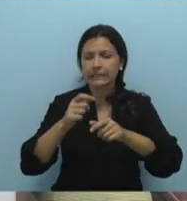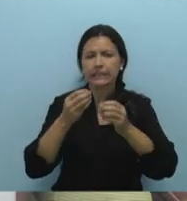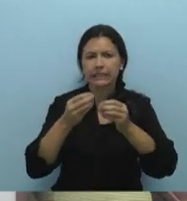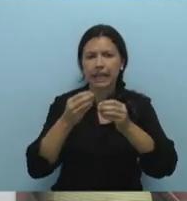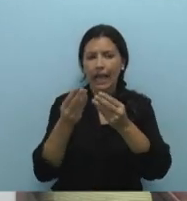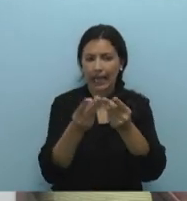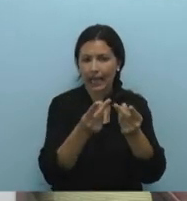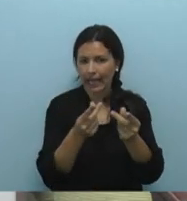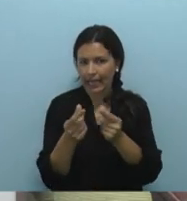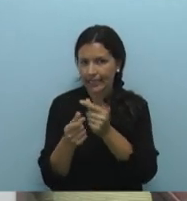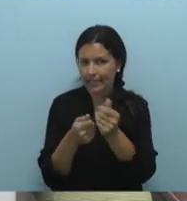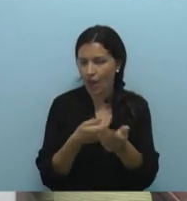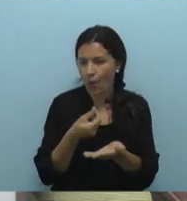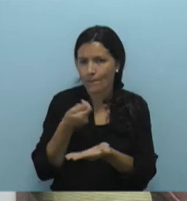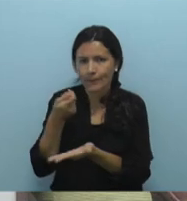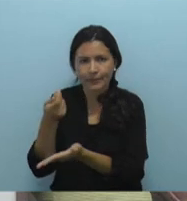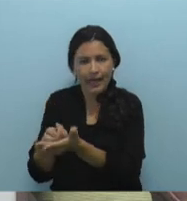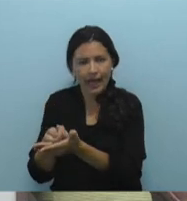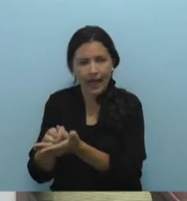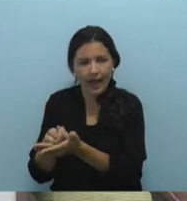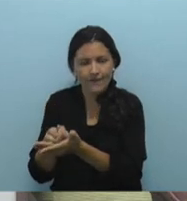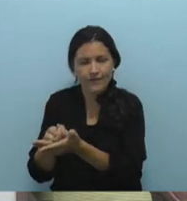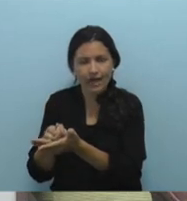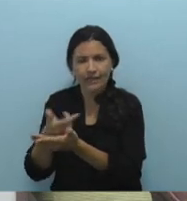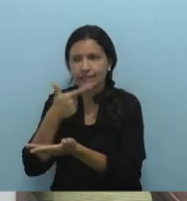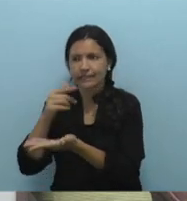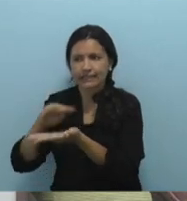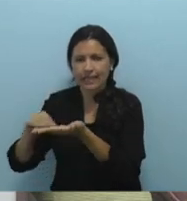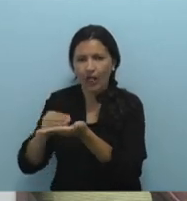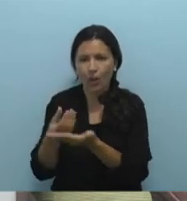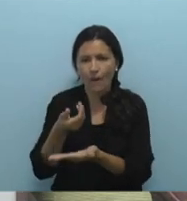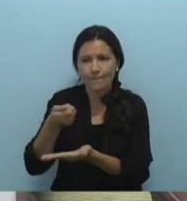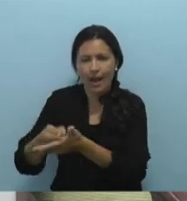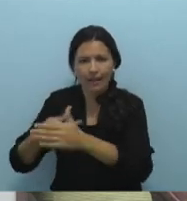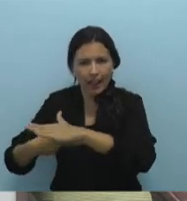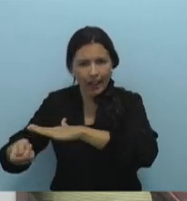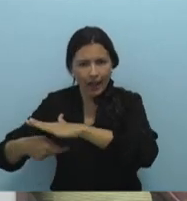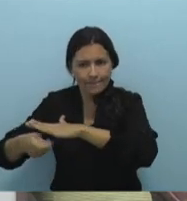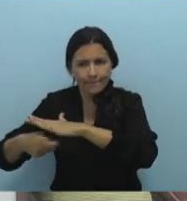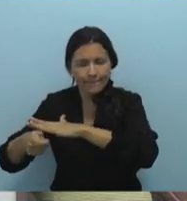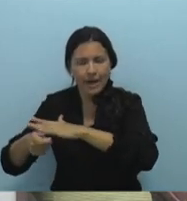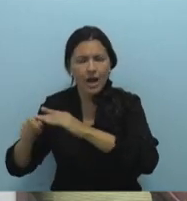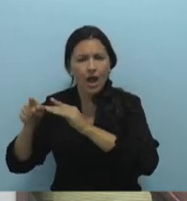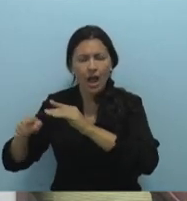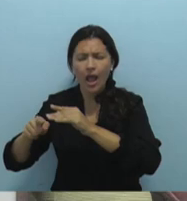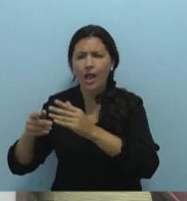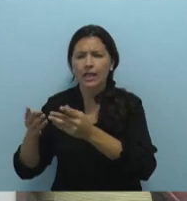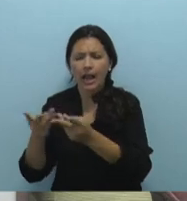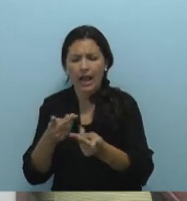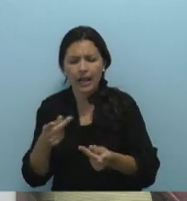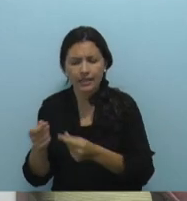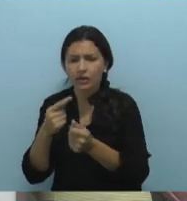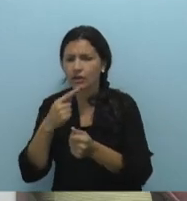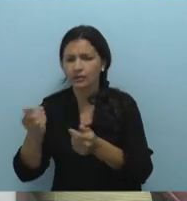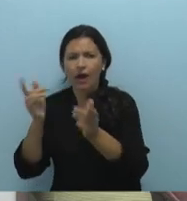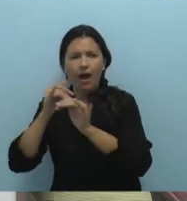recibía o posiblemente recibía el senador Armando Traferri se utilizaba para campañas electorales. Y acá también